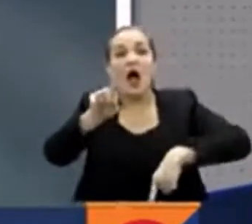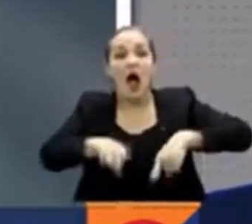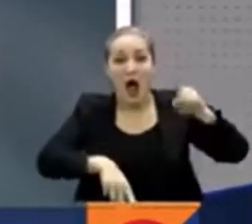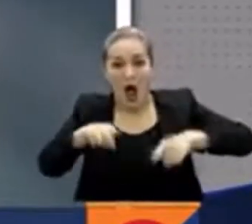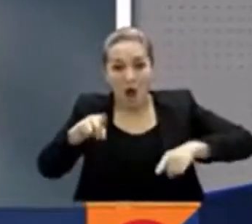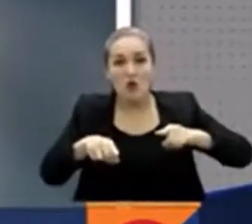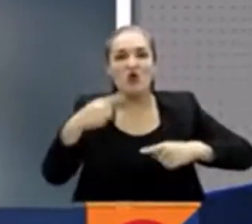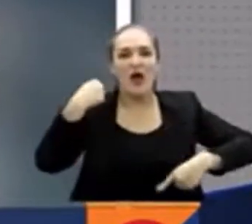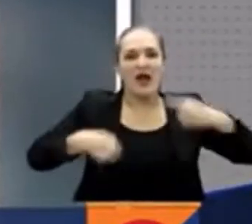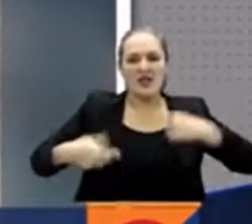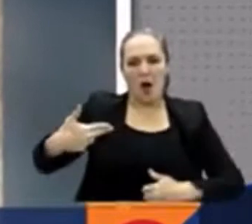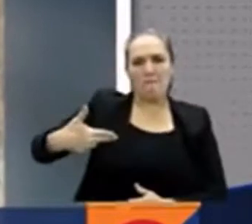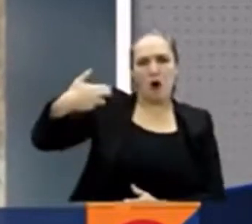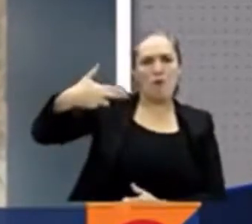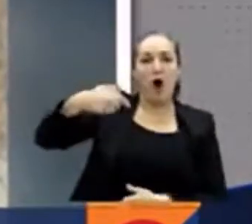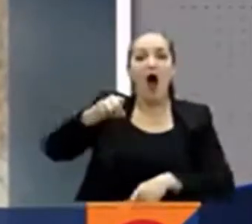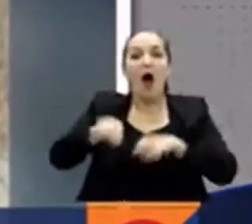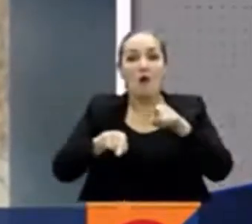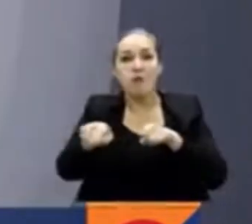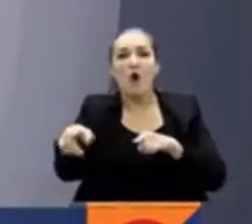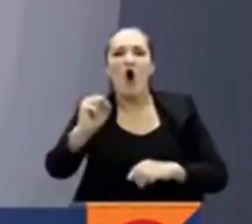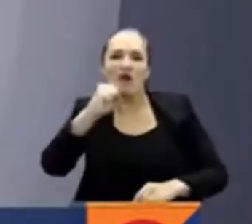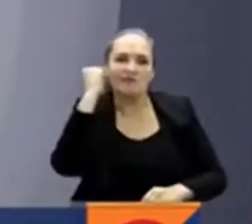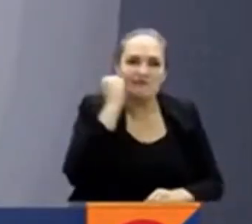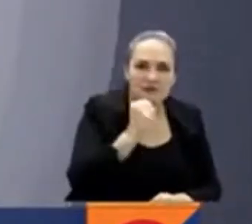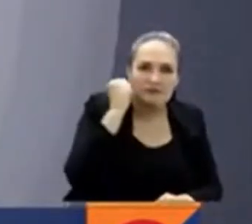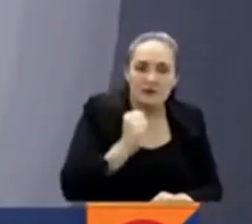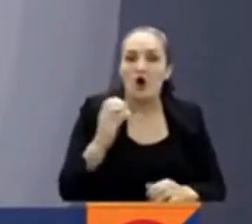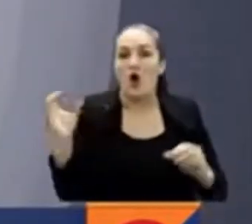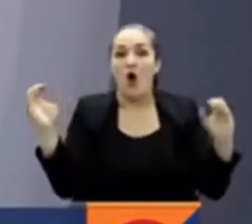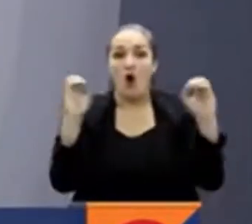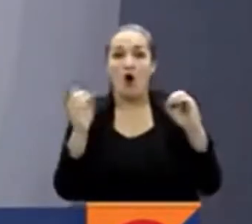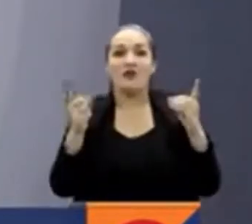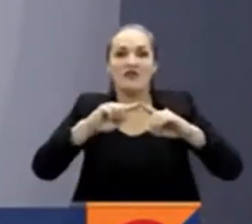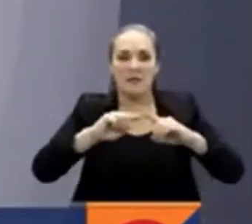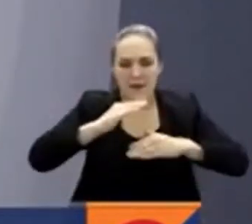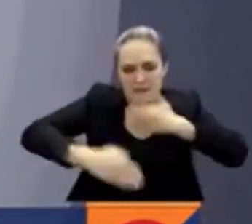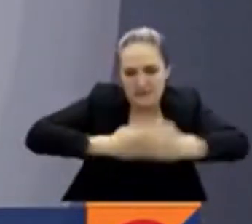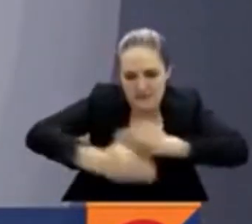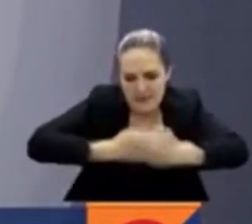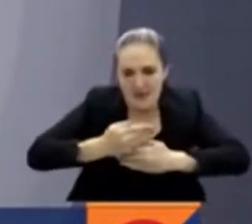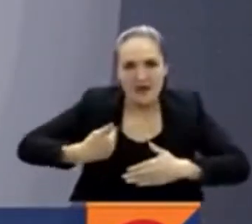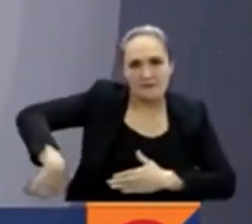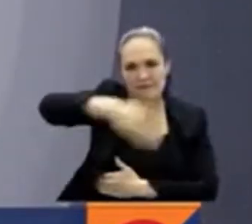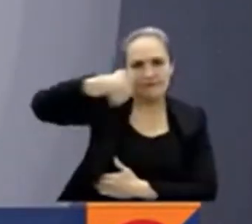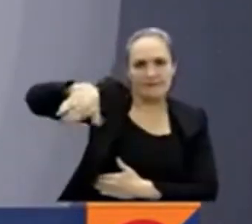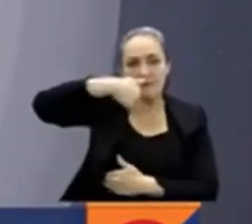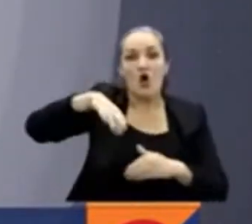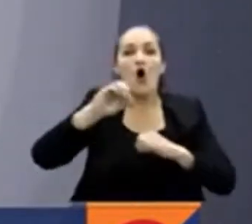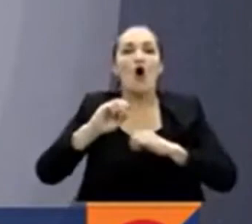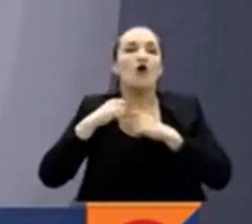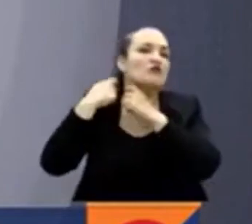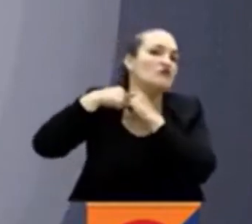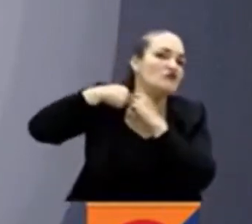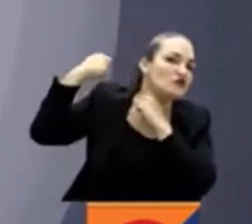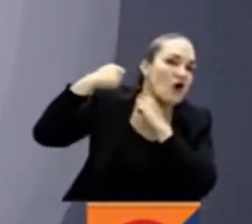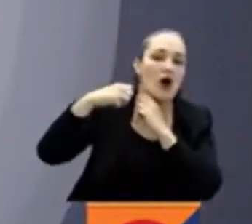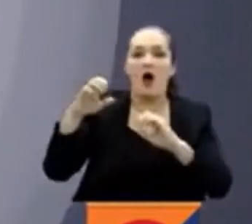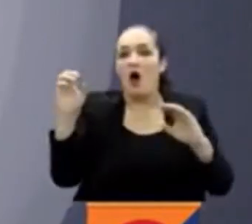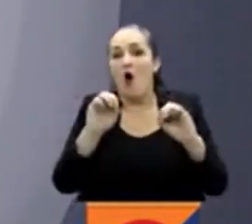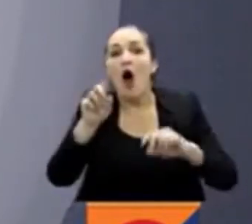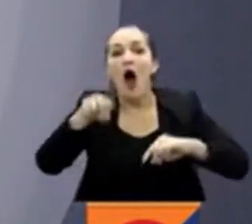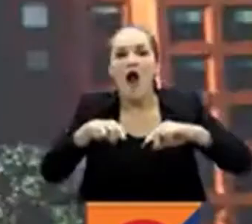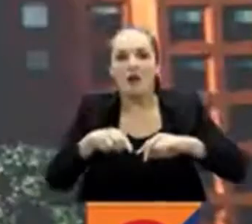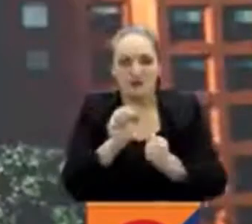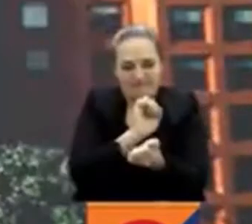encontrados con heridas de arma de fuego, armas cortopunzantes, envueltos en vinipel, con sogas en el cuello y en la mayoría de los casos amarrados de